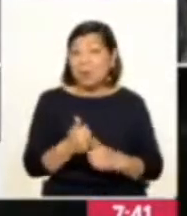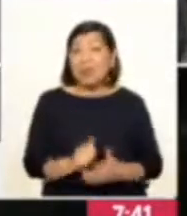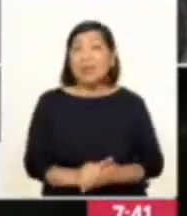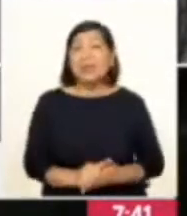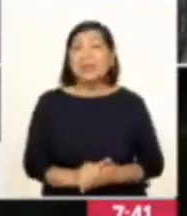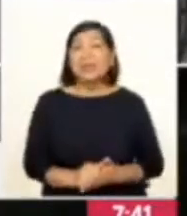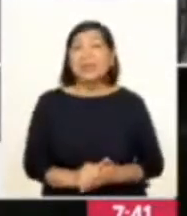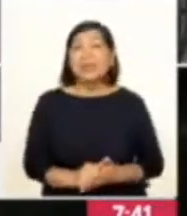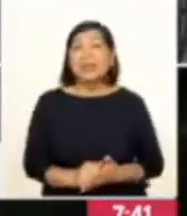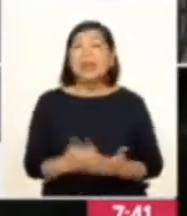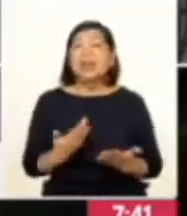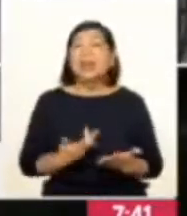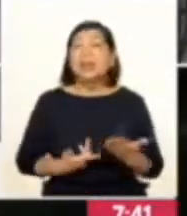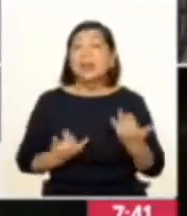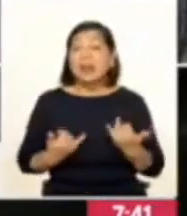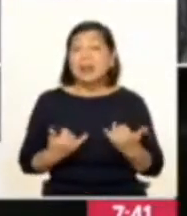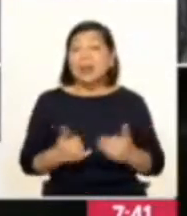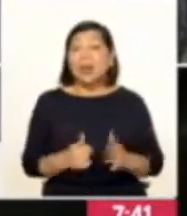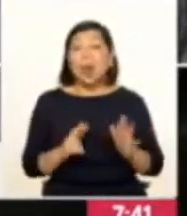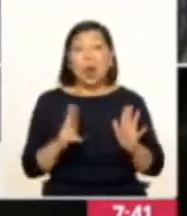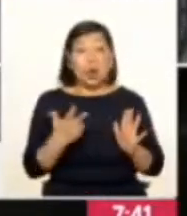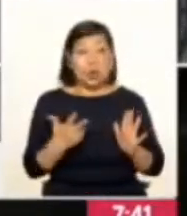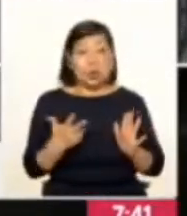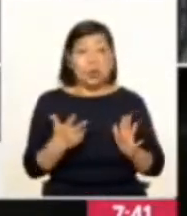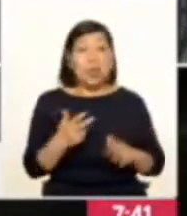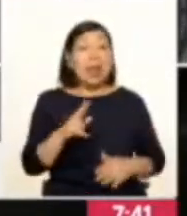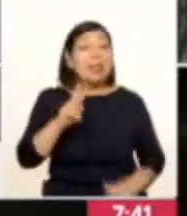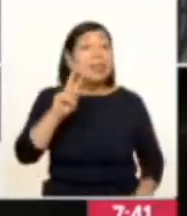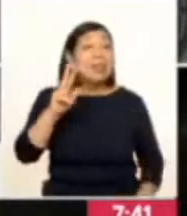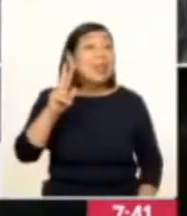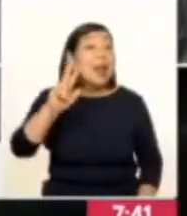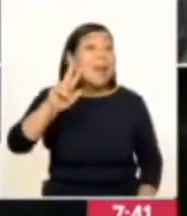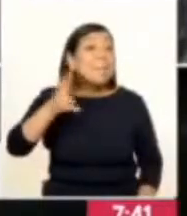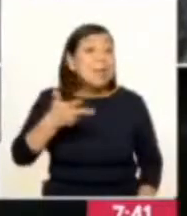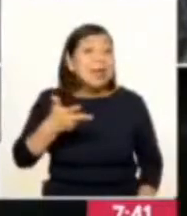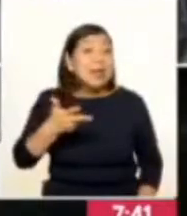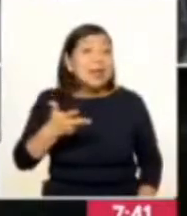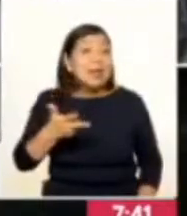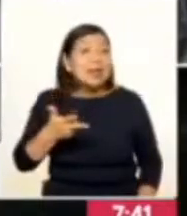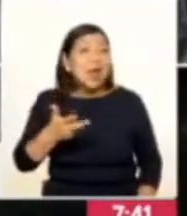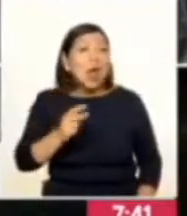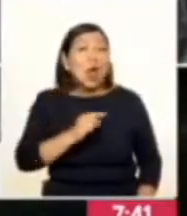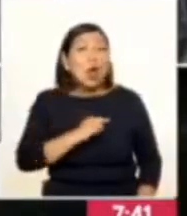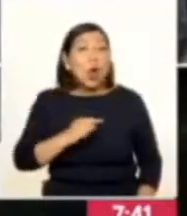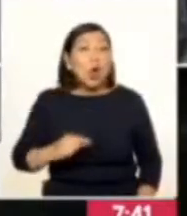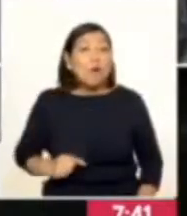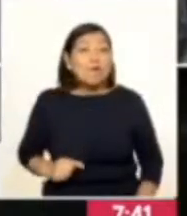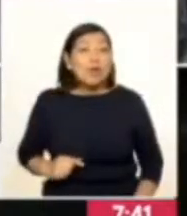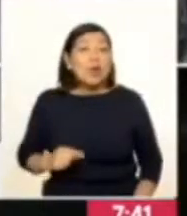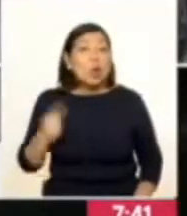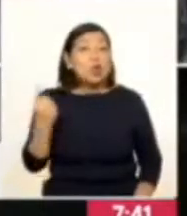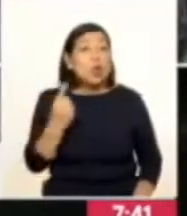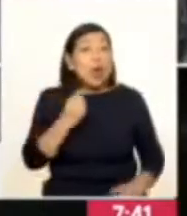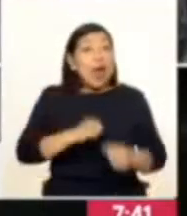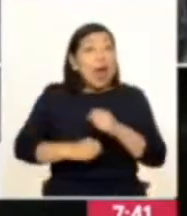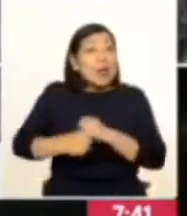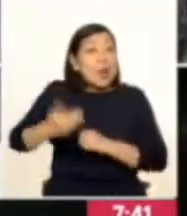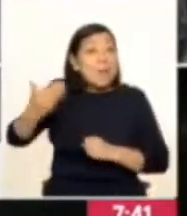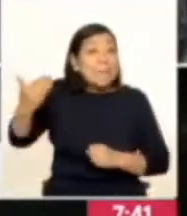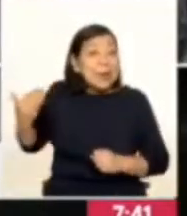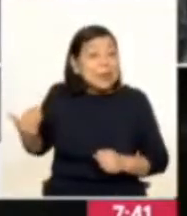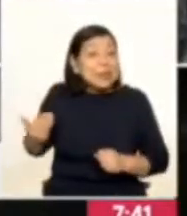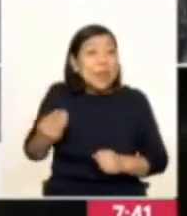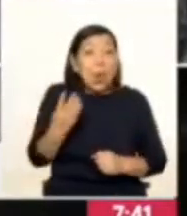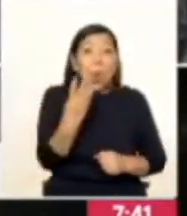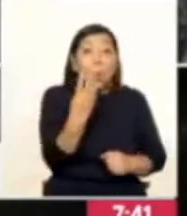y eso sí de esos ocho mil tres mil son del gobierno nacional solo el año pasado y eso es